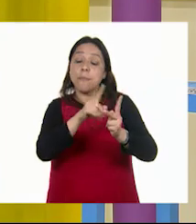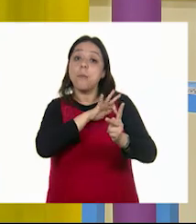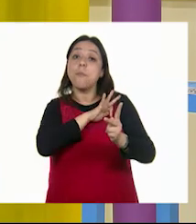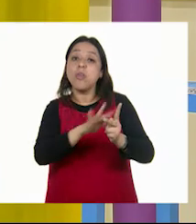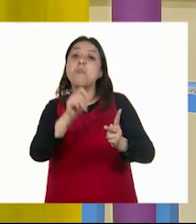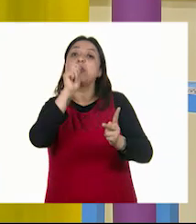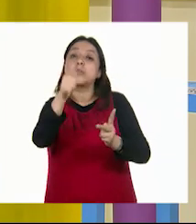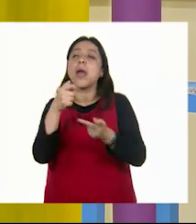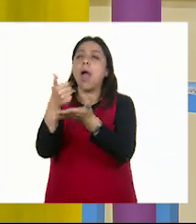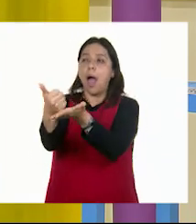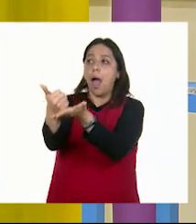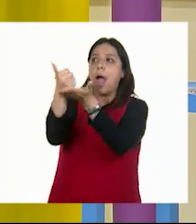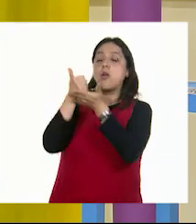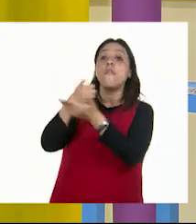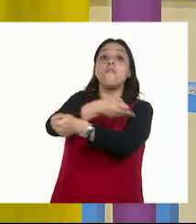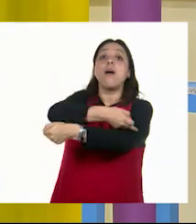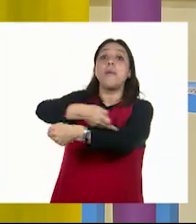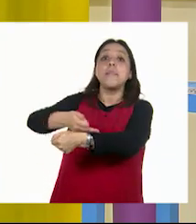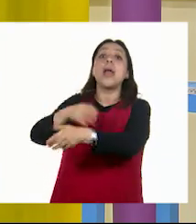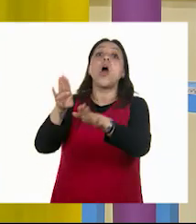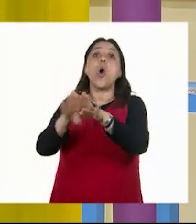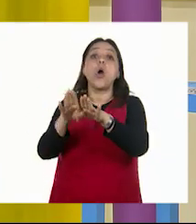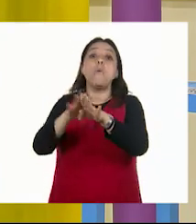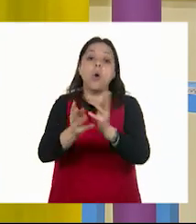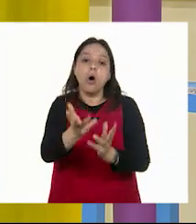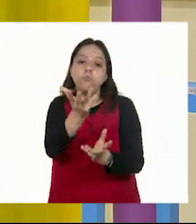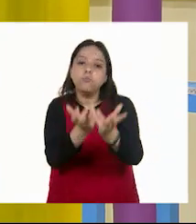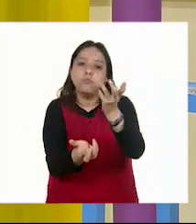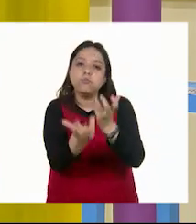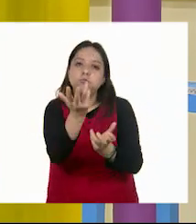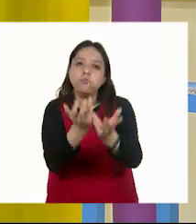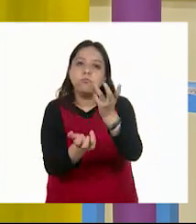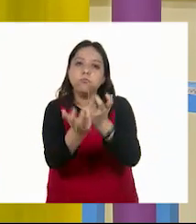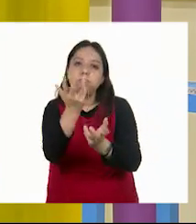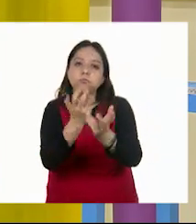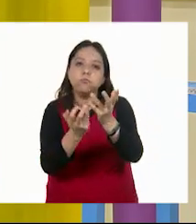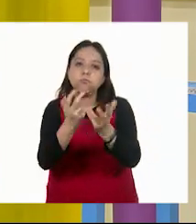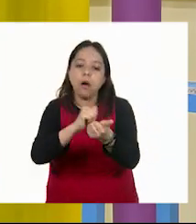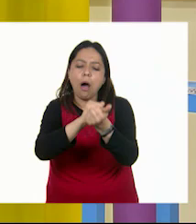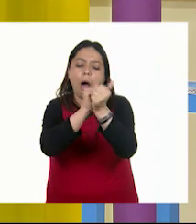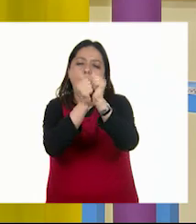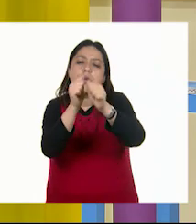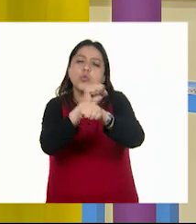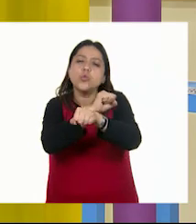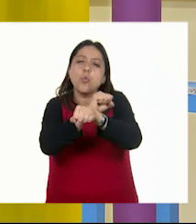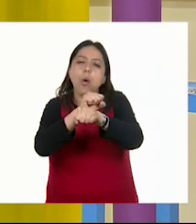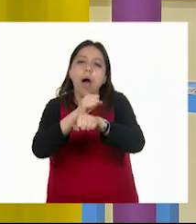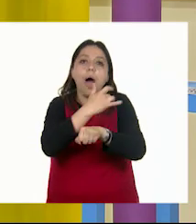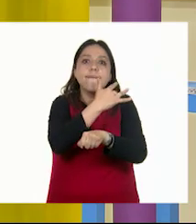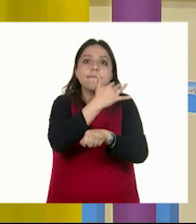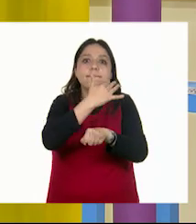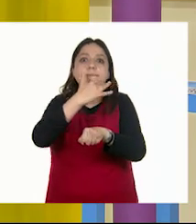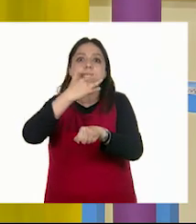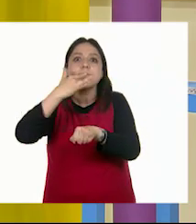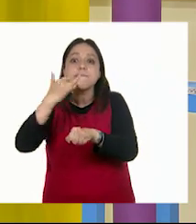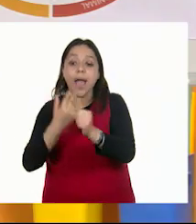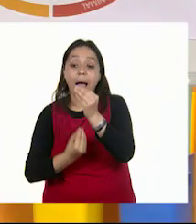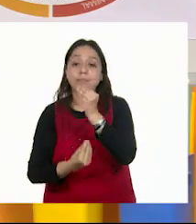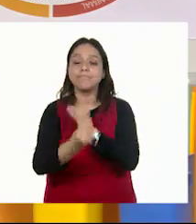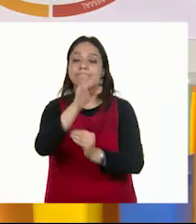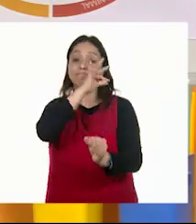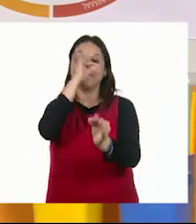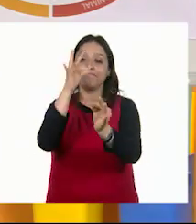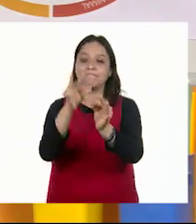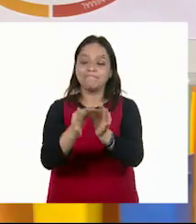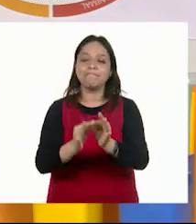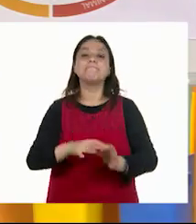pidiéndole a algún familiar que las cocine al vapor. De esta manera van a estar suavecitas y ricas y listas para comer. Maestra